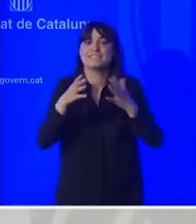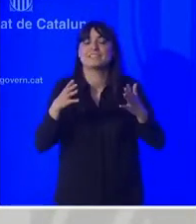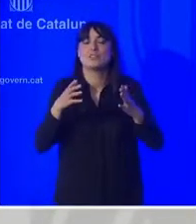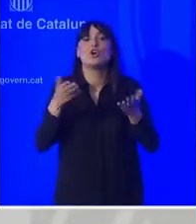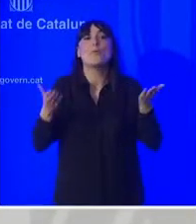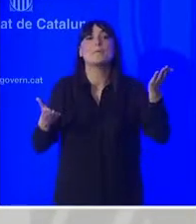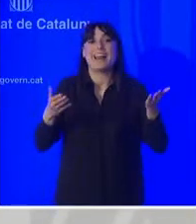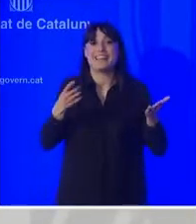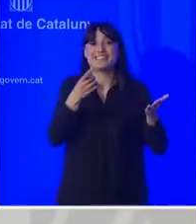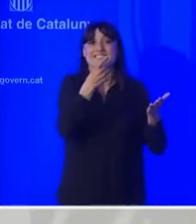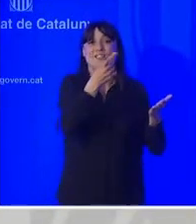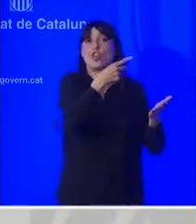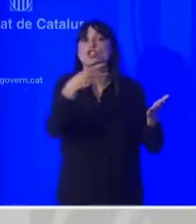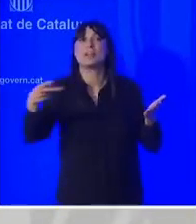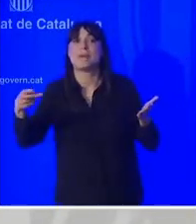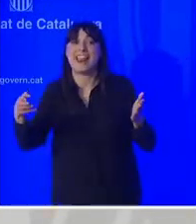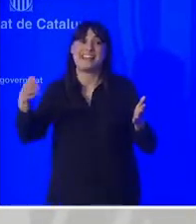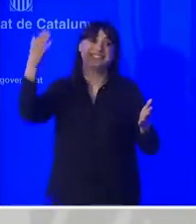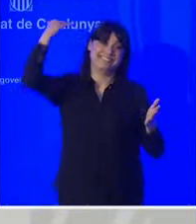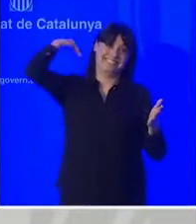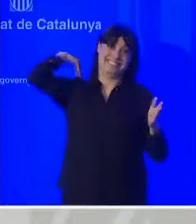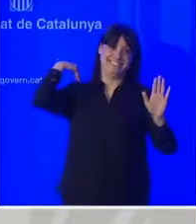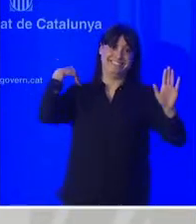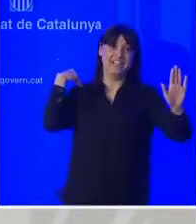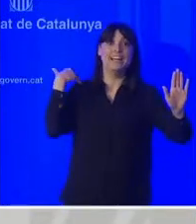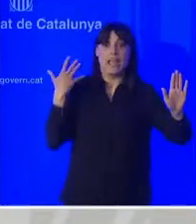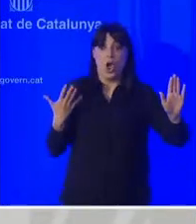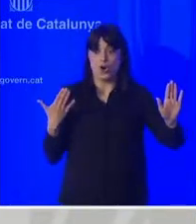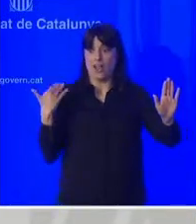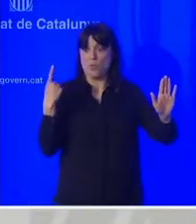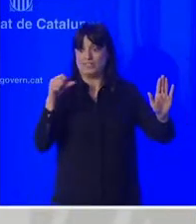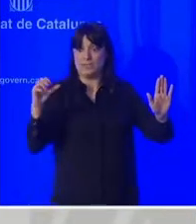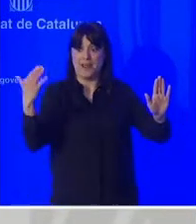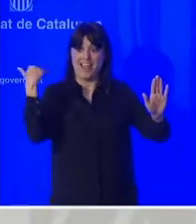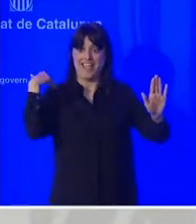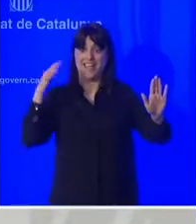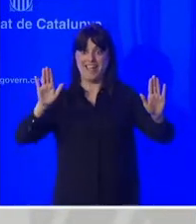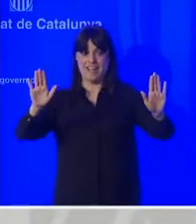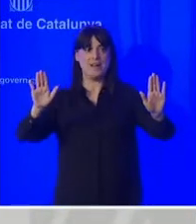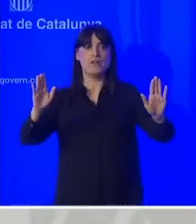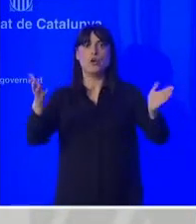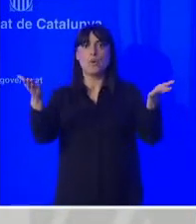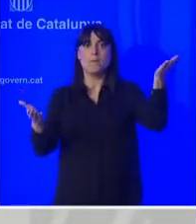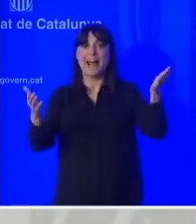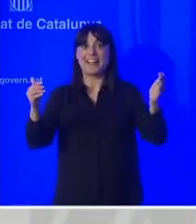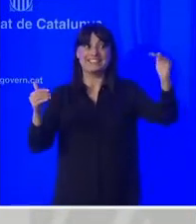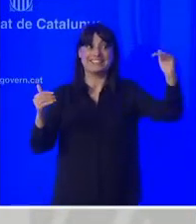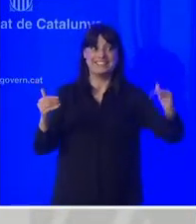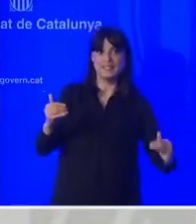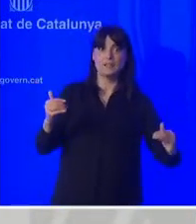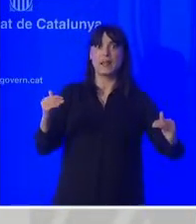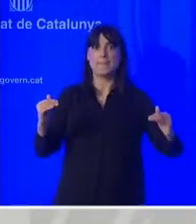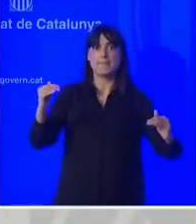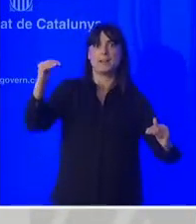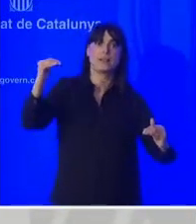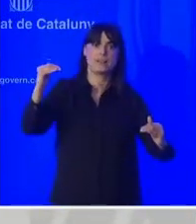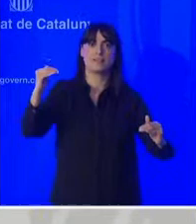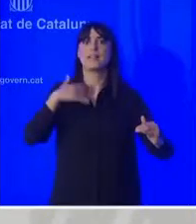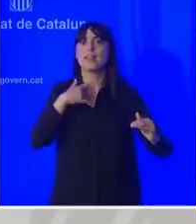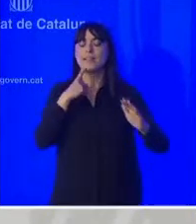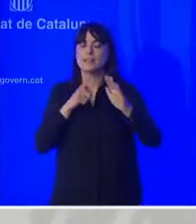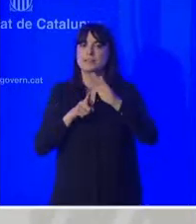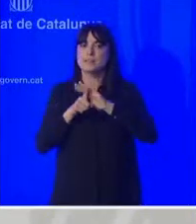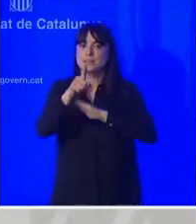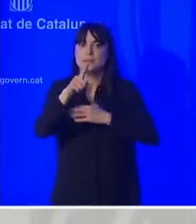la de hace 14 días y por lo tanto esto nos indica que se está llevando a cabo un crecimiento de la pandemia estamos viendo